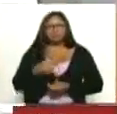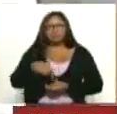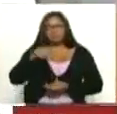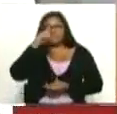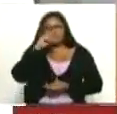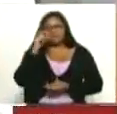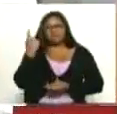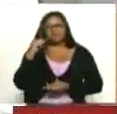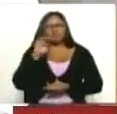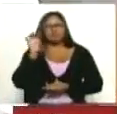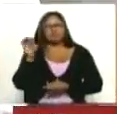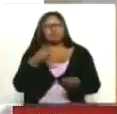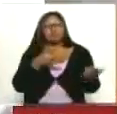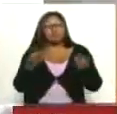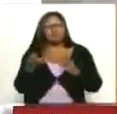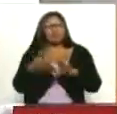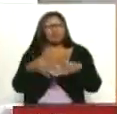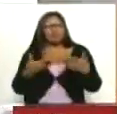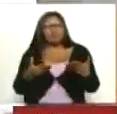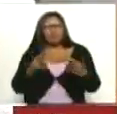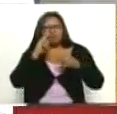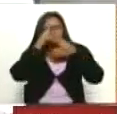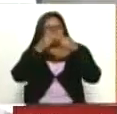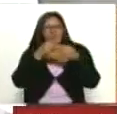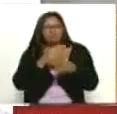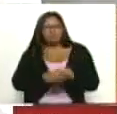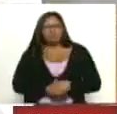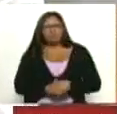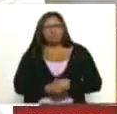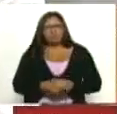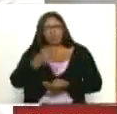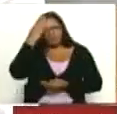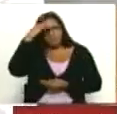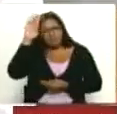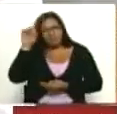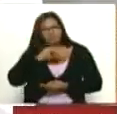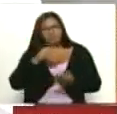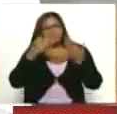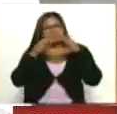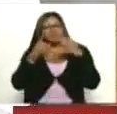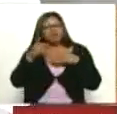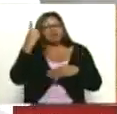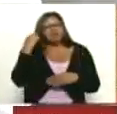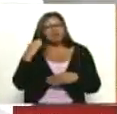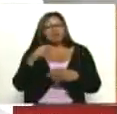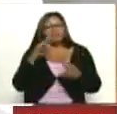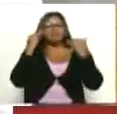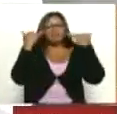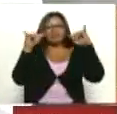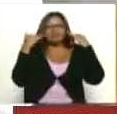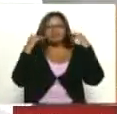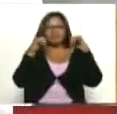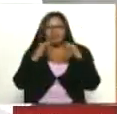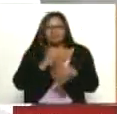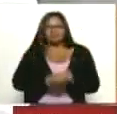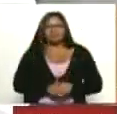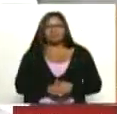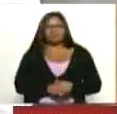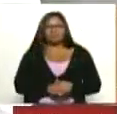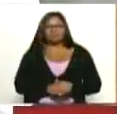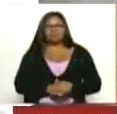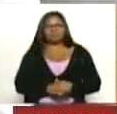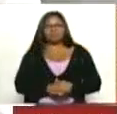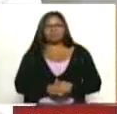como país invitado de honor a México, con el que abrimos ayer el festival en una obra de